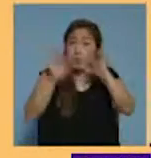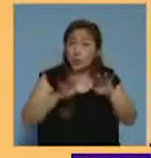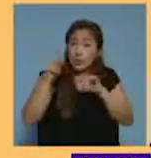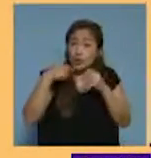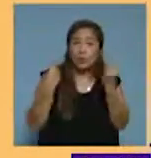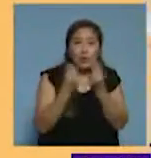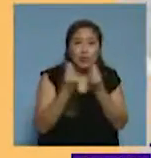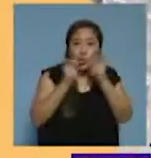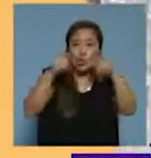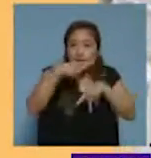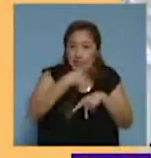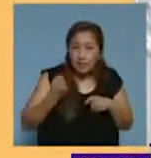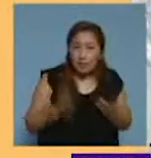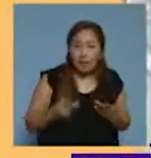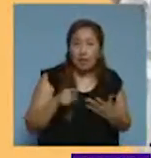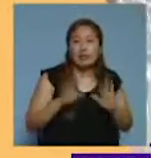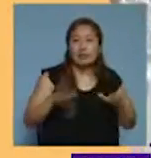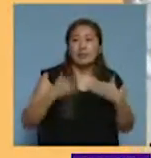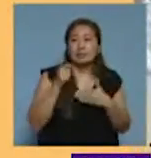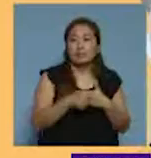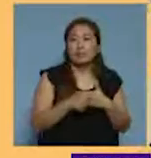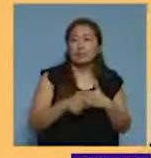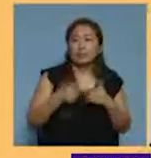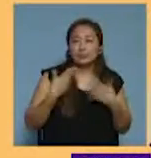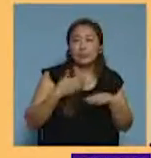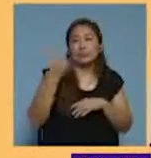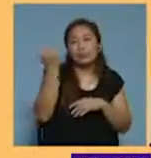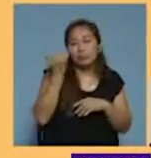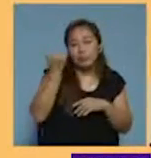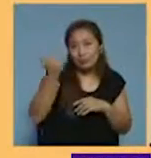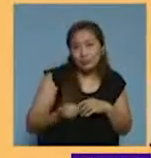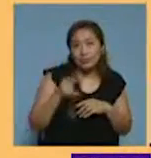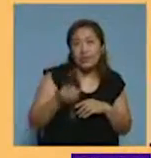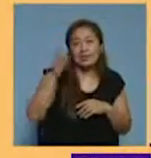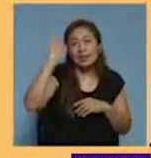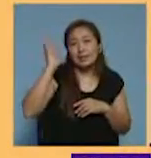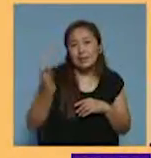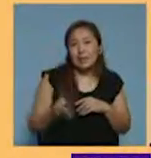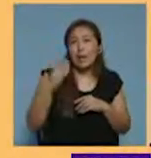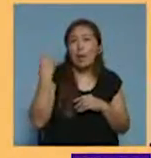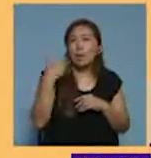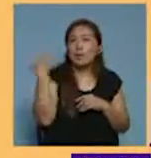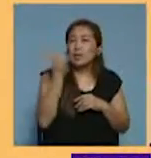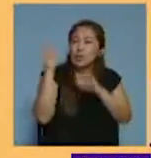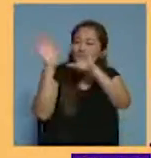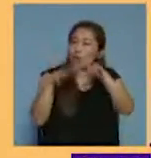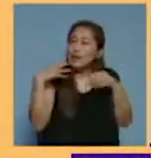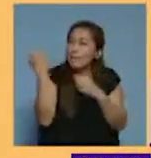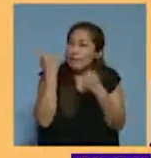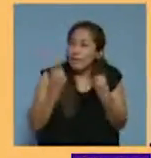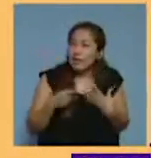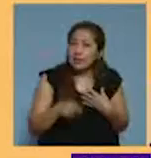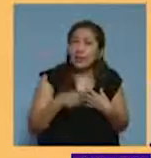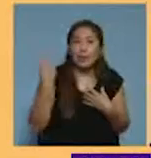esta semana entonces sin animales con el jueves tenemos prevista principio sin importante pero tenemos